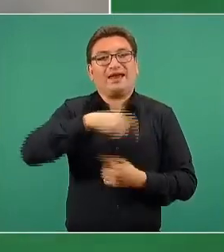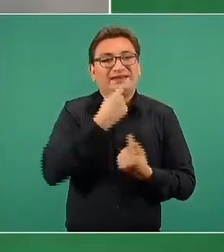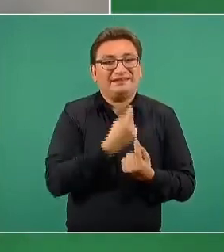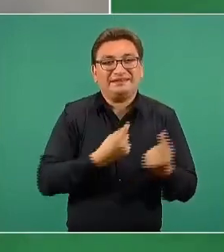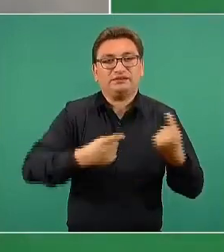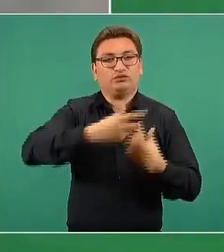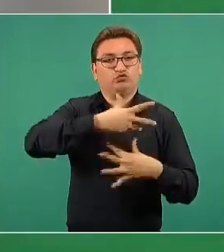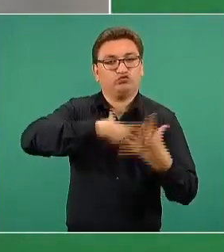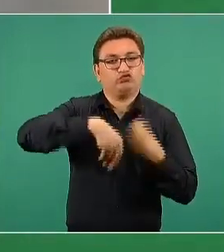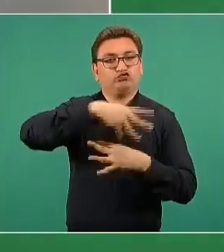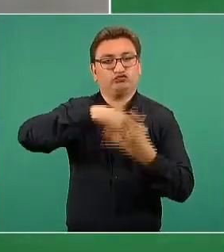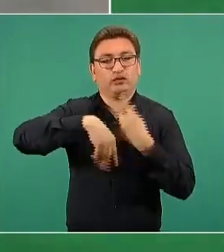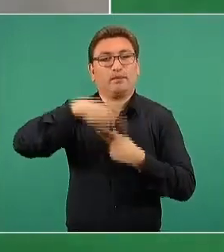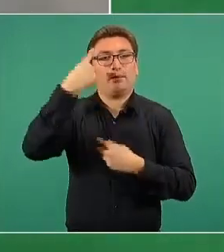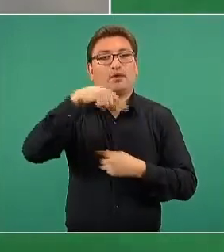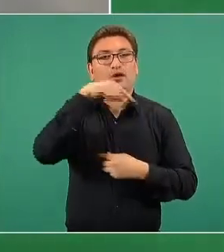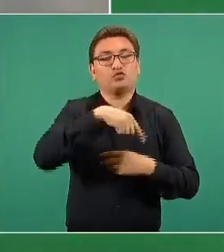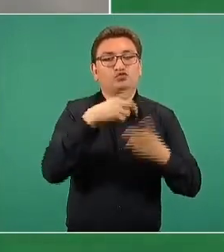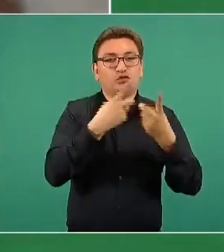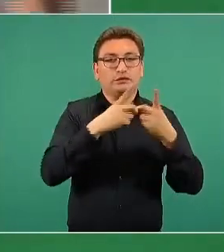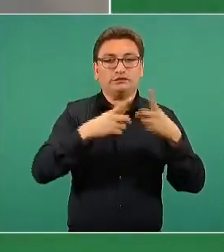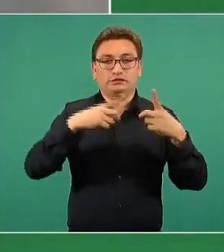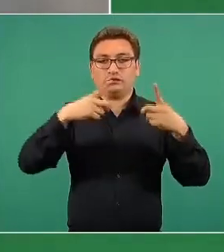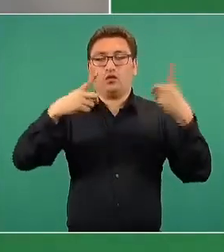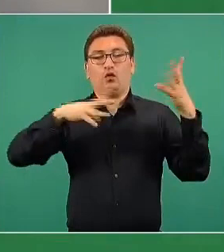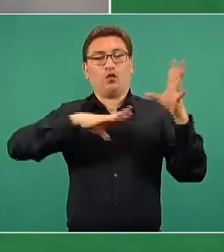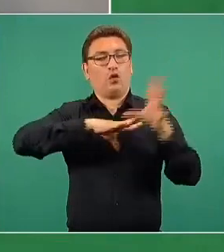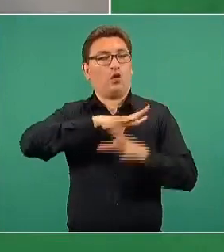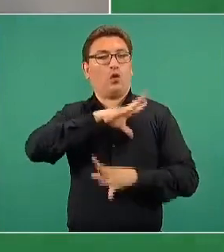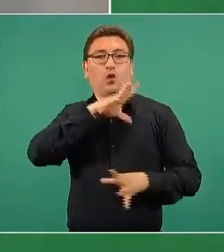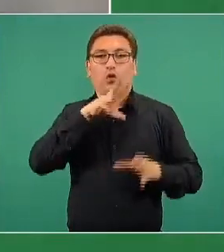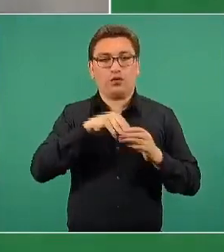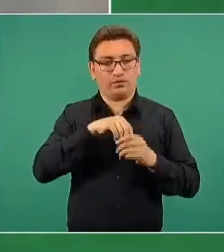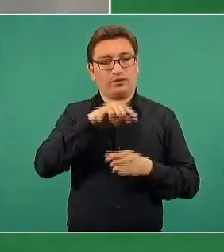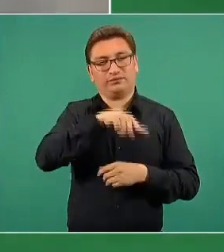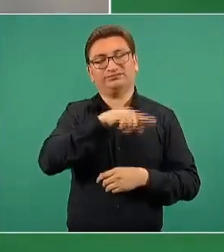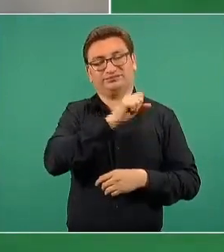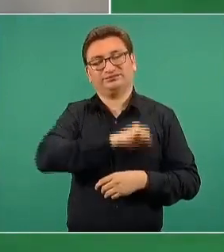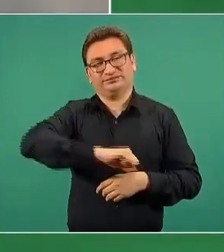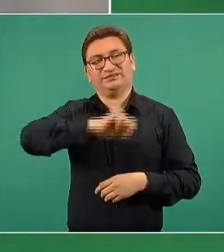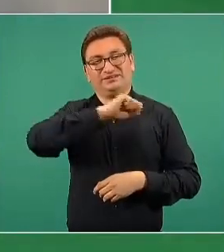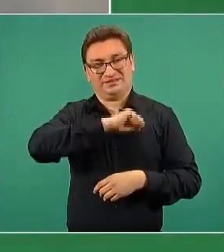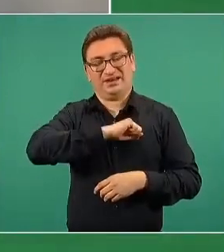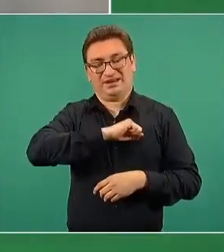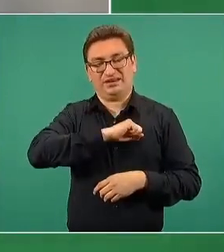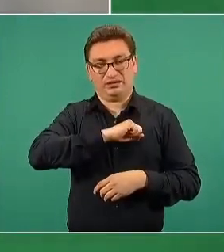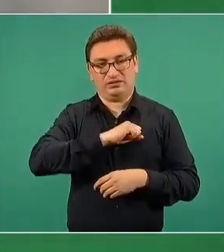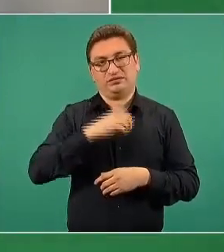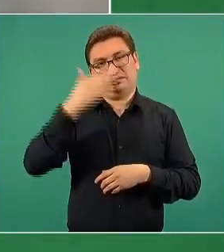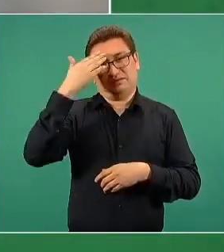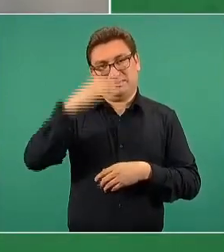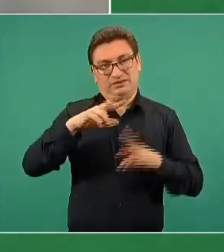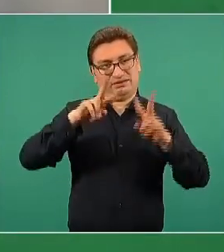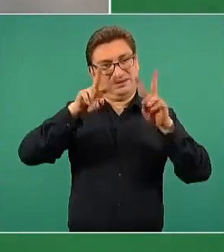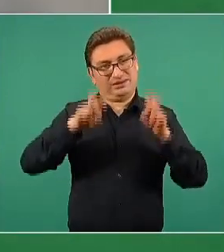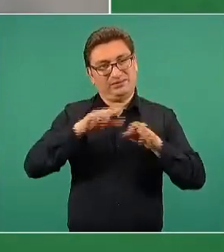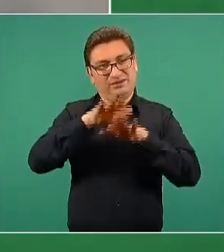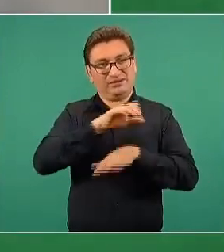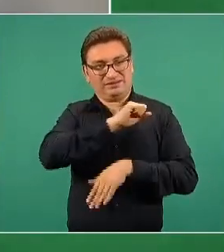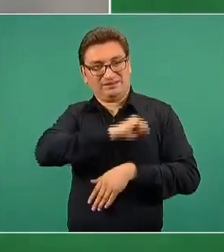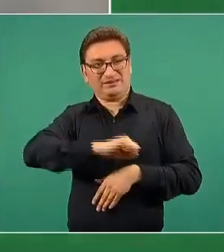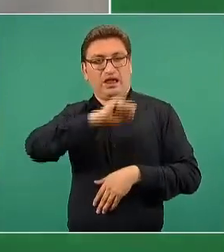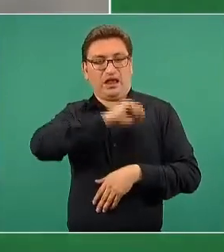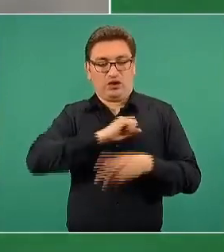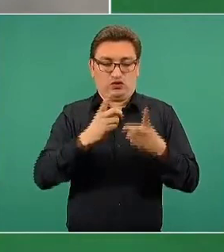pares para tener un desarrollo completo de su salud. Recordemos que en materia de salud es el